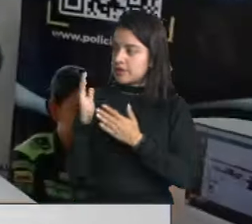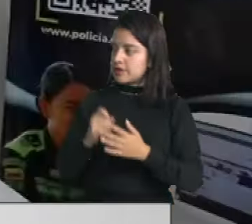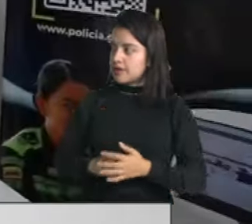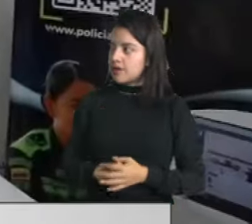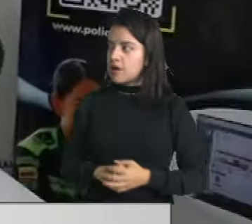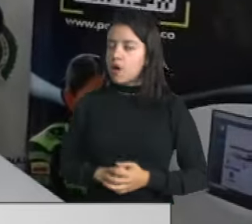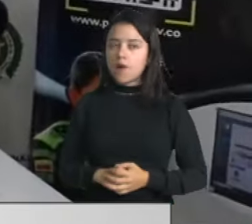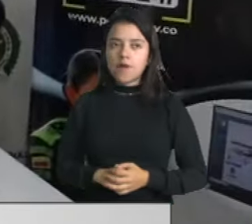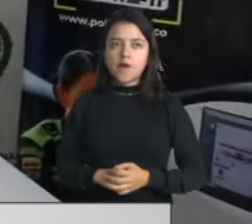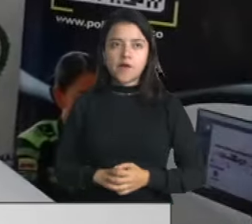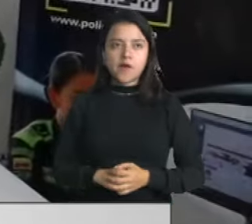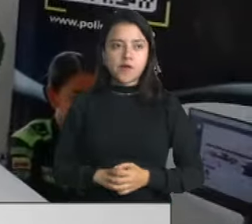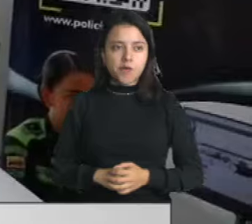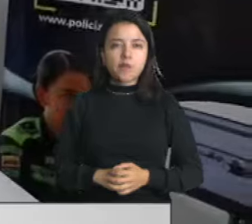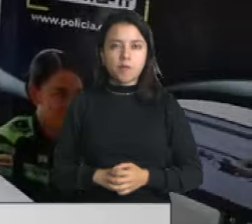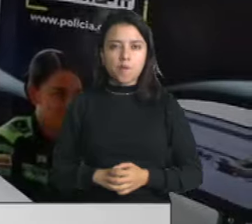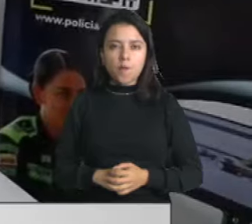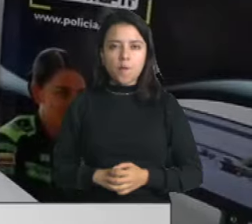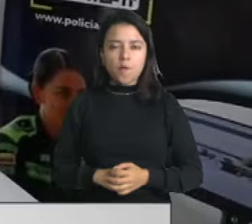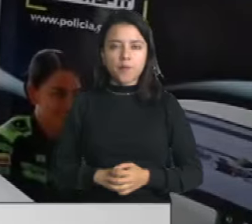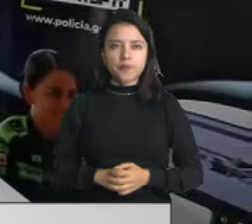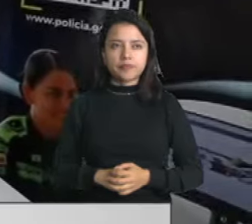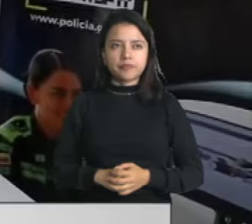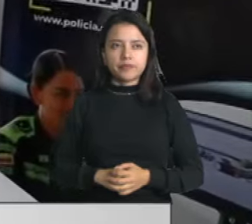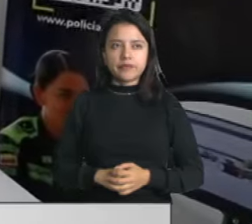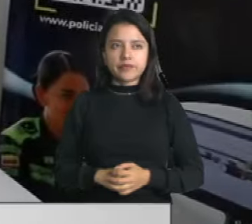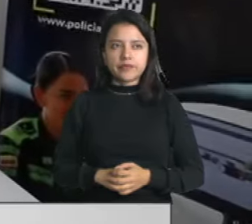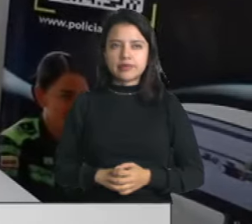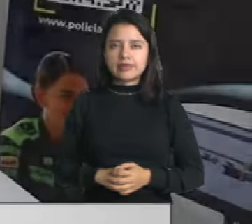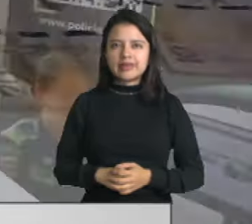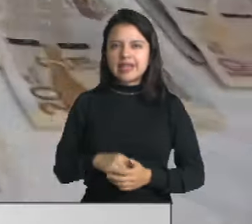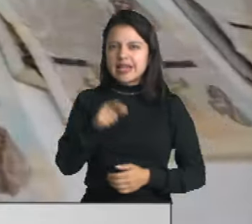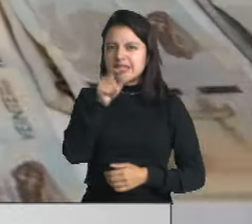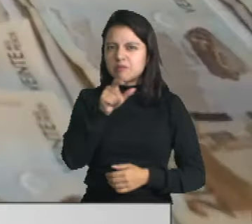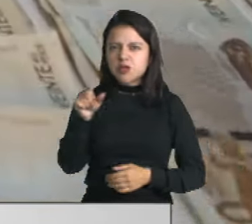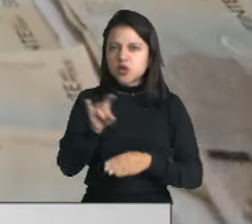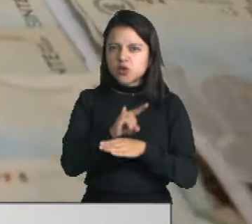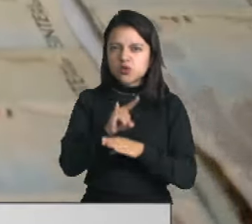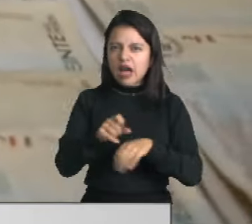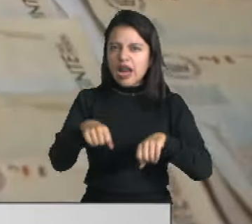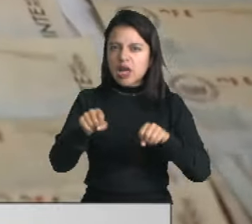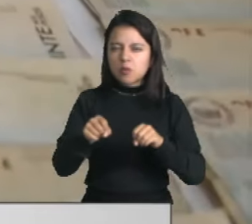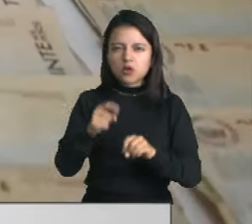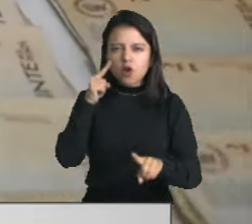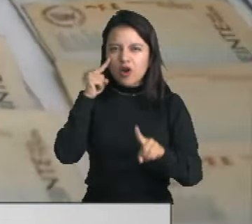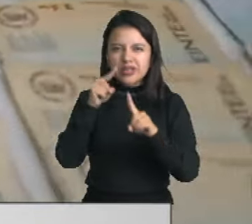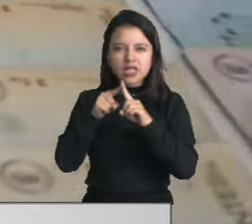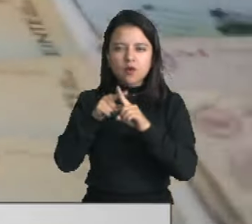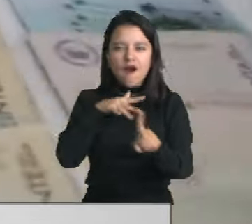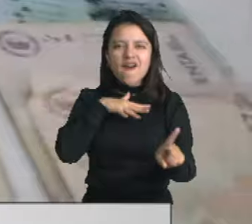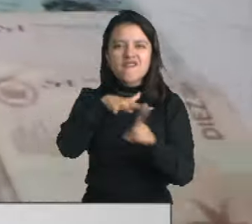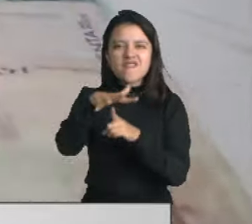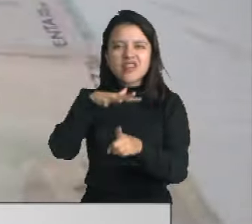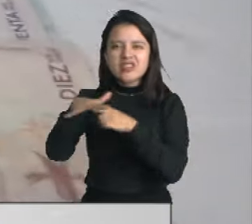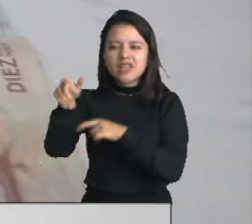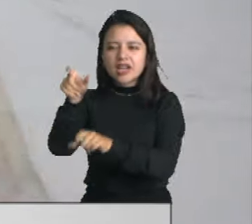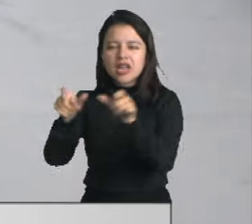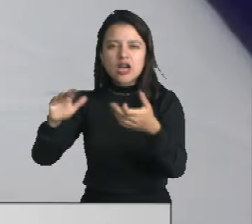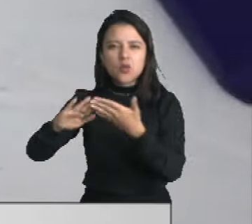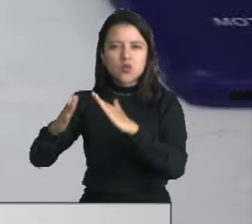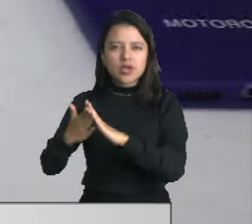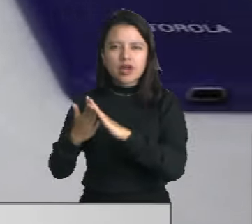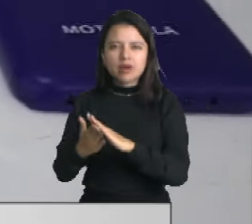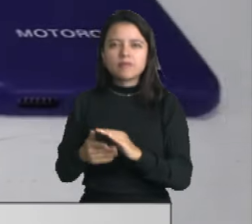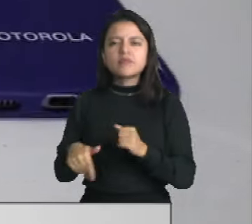capturó 5 presuntos motoatracadores que pretendían afectar la tranquilidad de la ciudadanía en varios barrios del sur de la